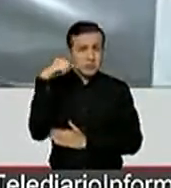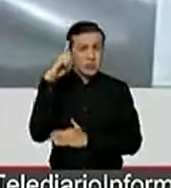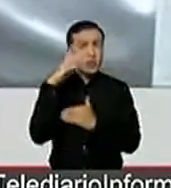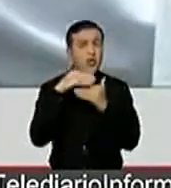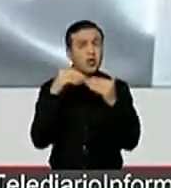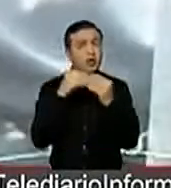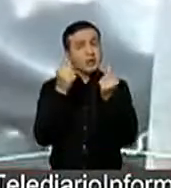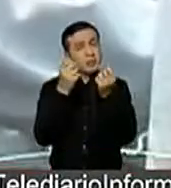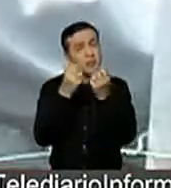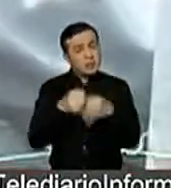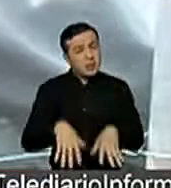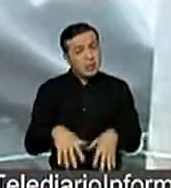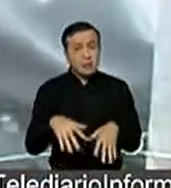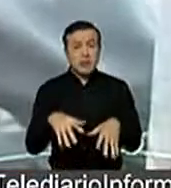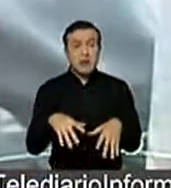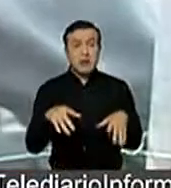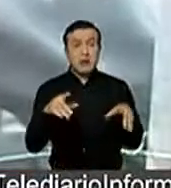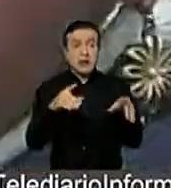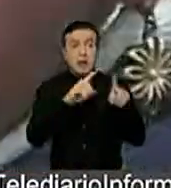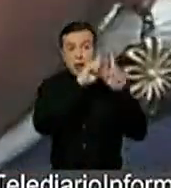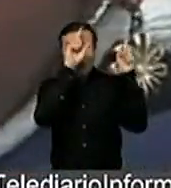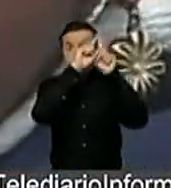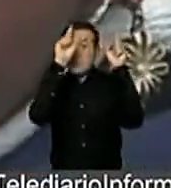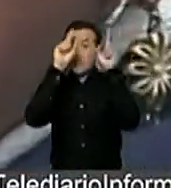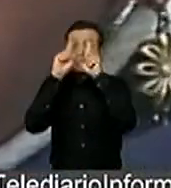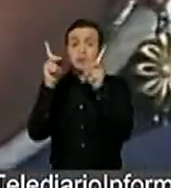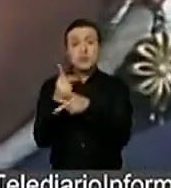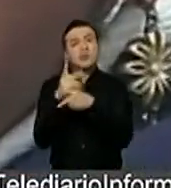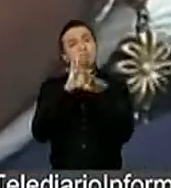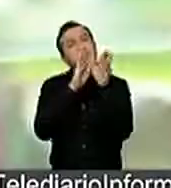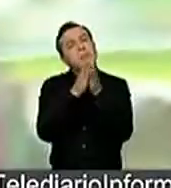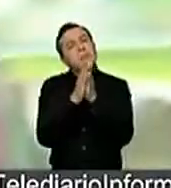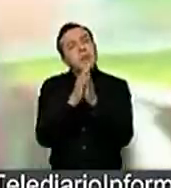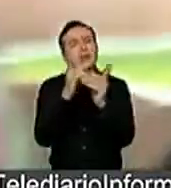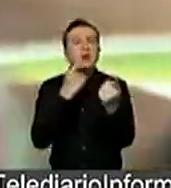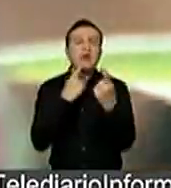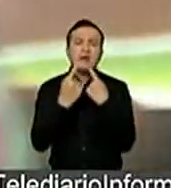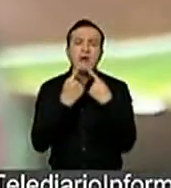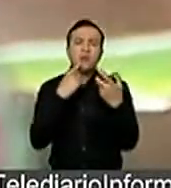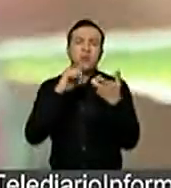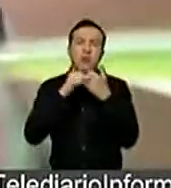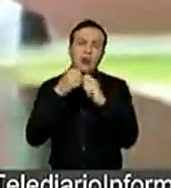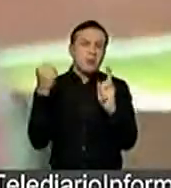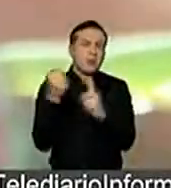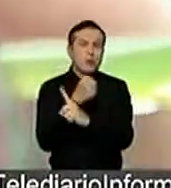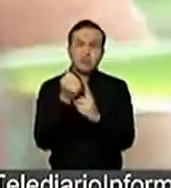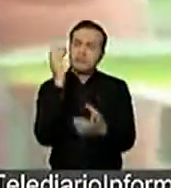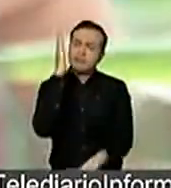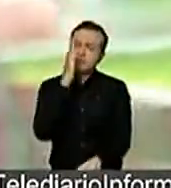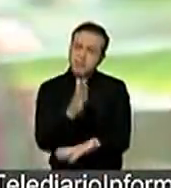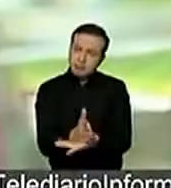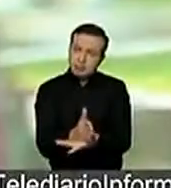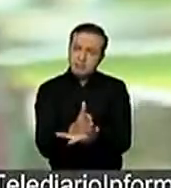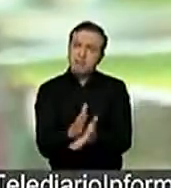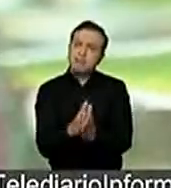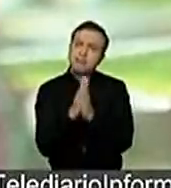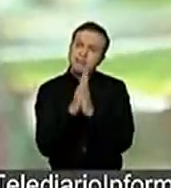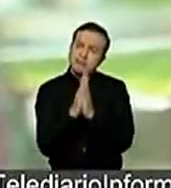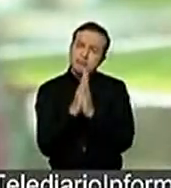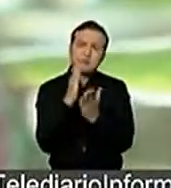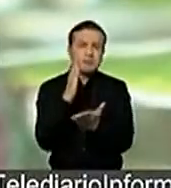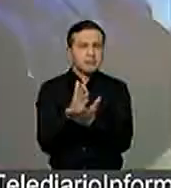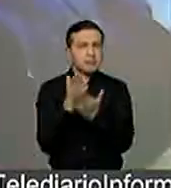Ante ello, desde las cámaras de la producción hacen un llamado al diálogo para frenar la violencia y la paralización de actividades